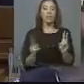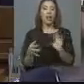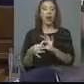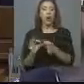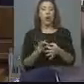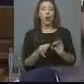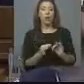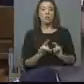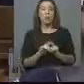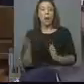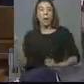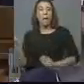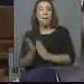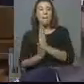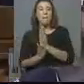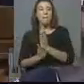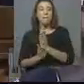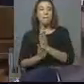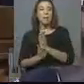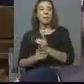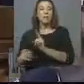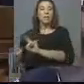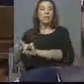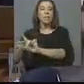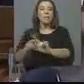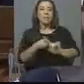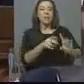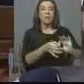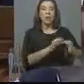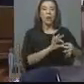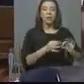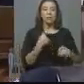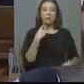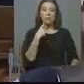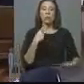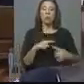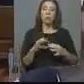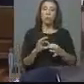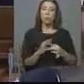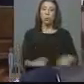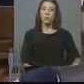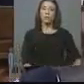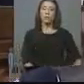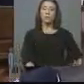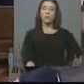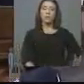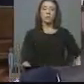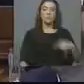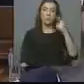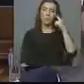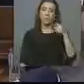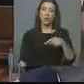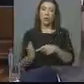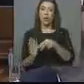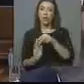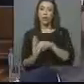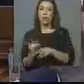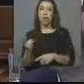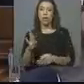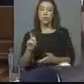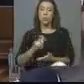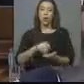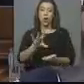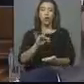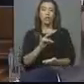y de emprendimiento de las distintas organizaciones que se ven afectadas. Por ello, estimamos que esta norma de subcontratación es un